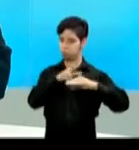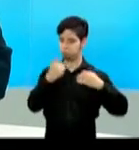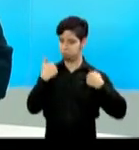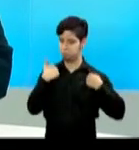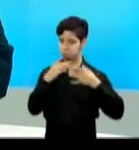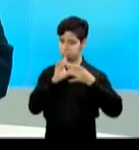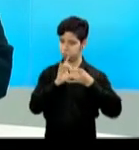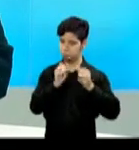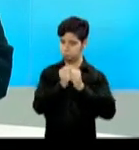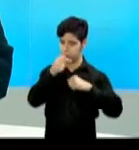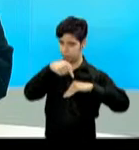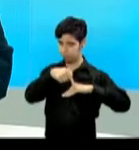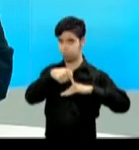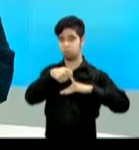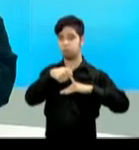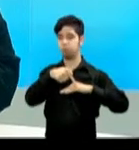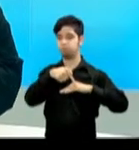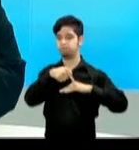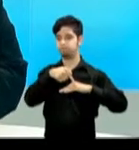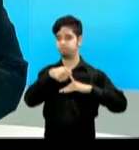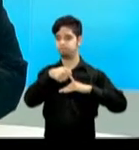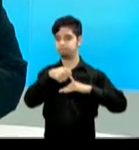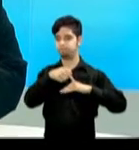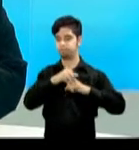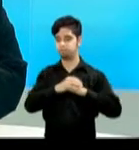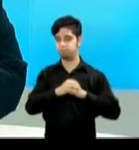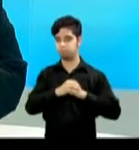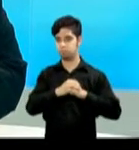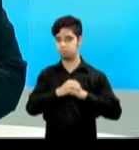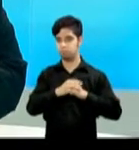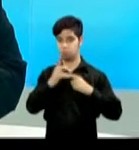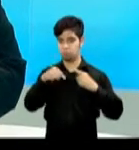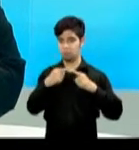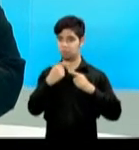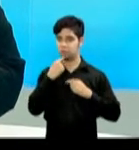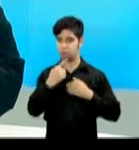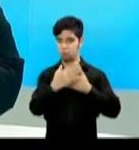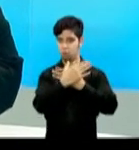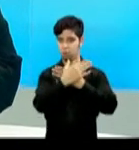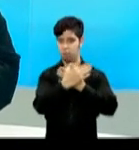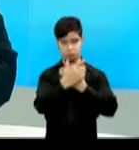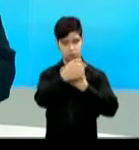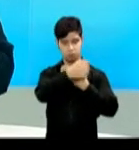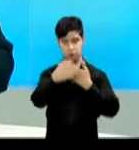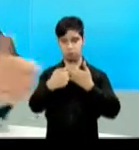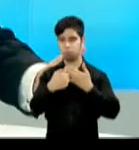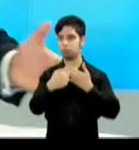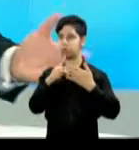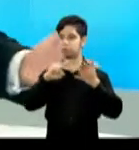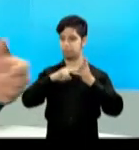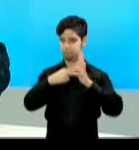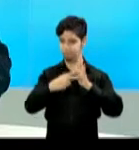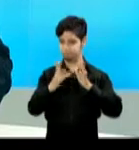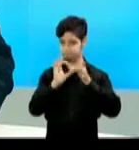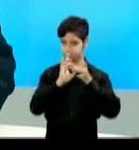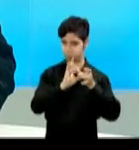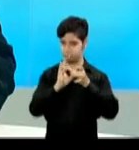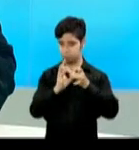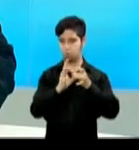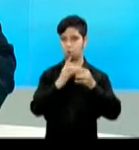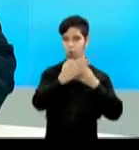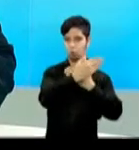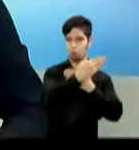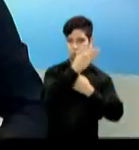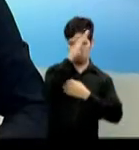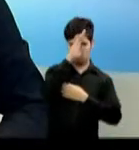alguna manera, cuando se habla de un pájaro, las dos alas, una de las alas pudiera verse directamente afectada. ¿De qué manera? Sí, todos los que